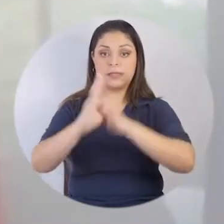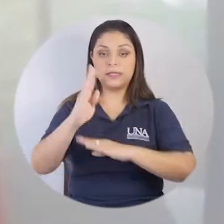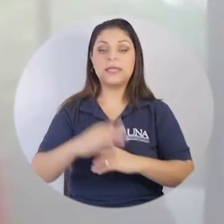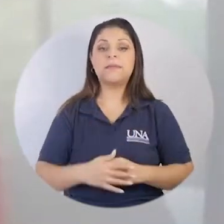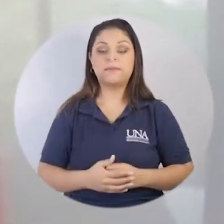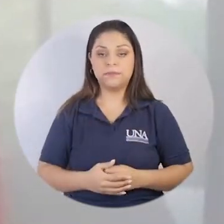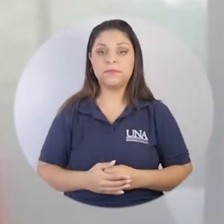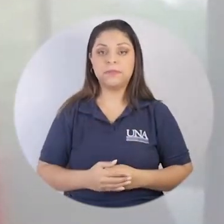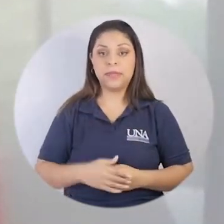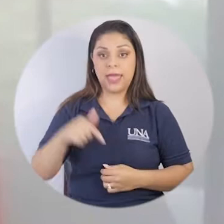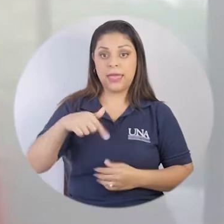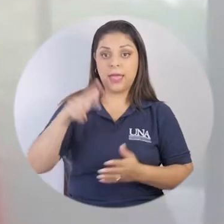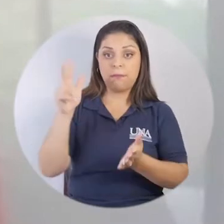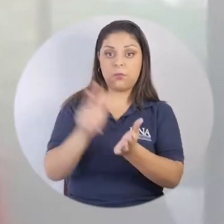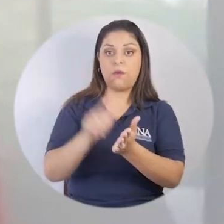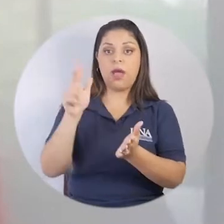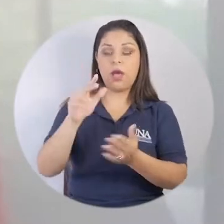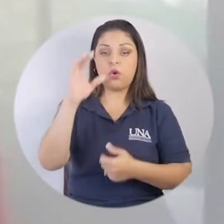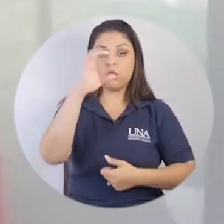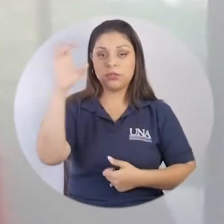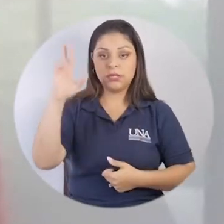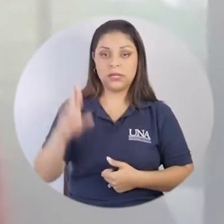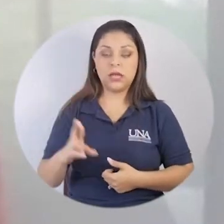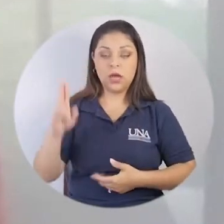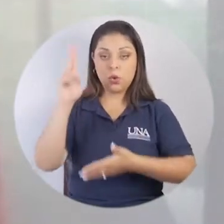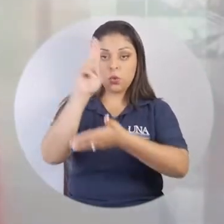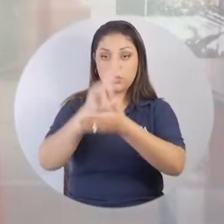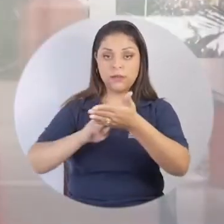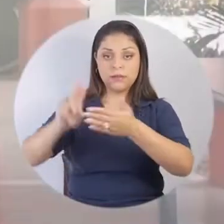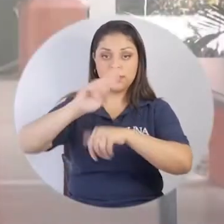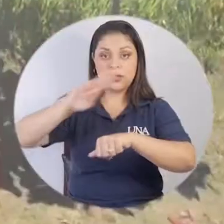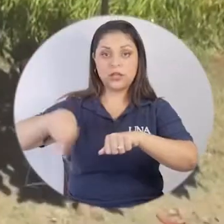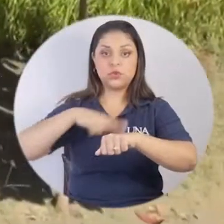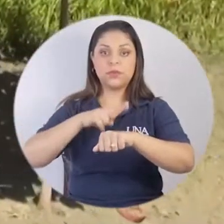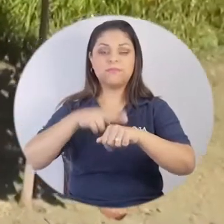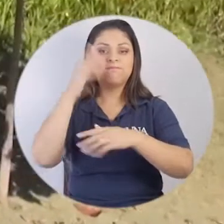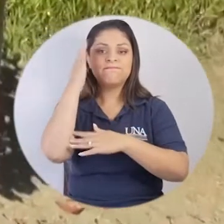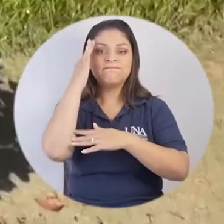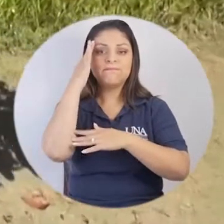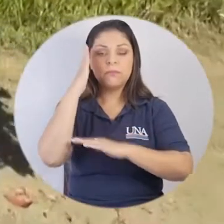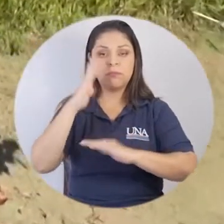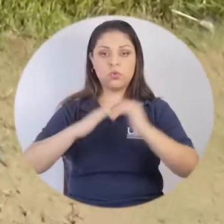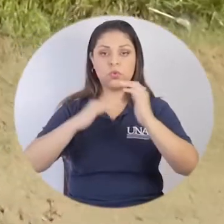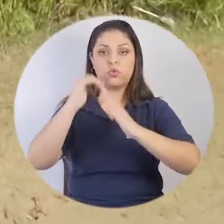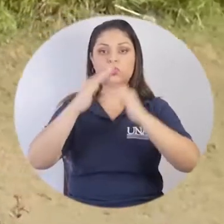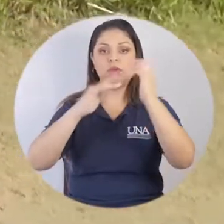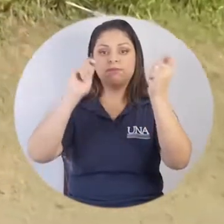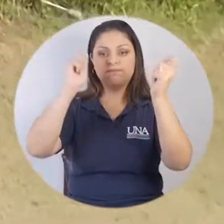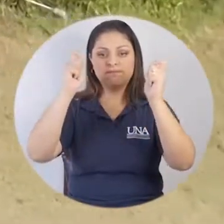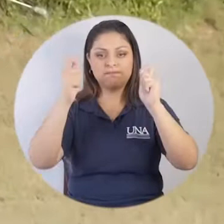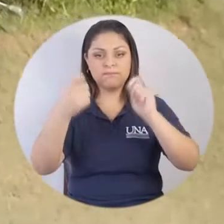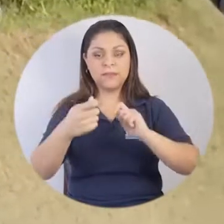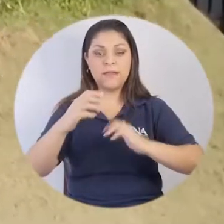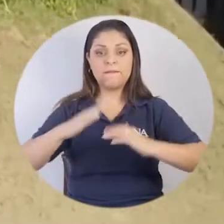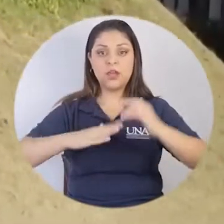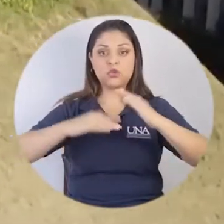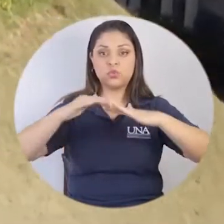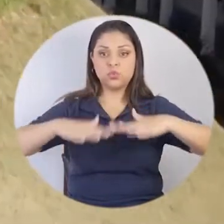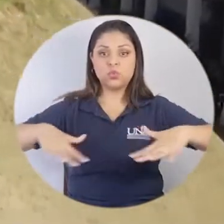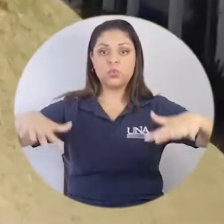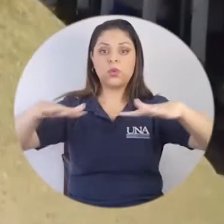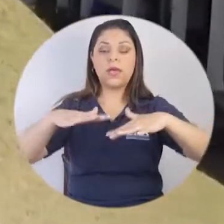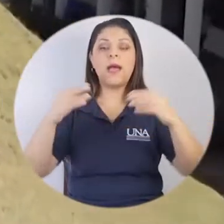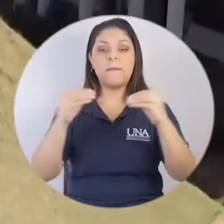discapacidad fue aprobada en Costa Rica, la Universidad Nacional se ha preocupado por construir y adecuar la infraestructura